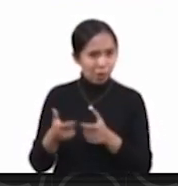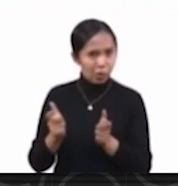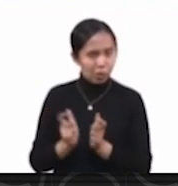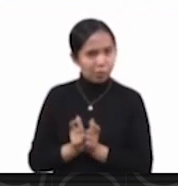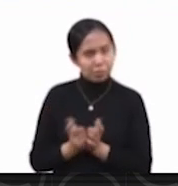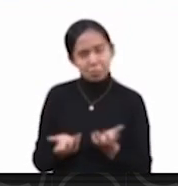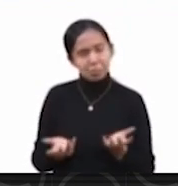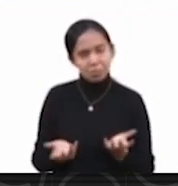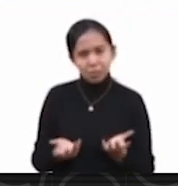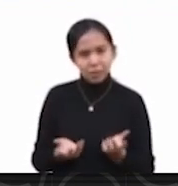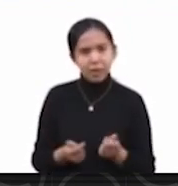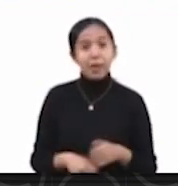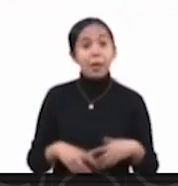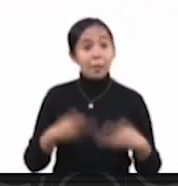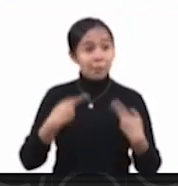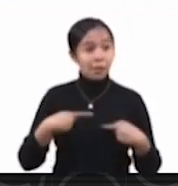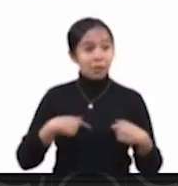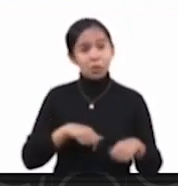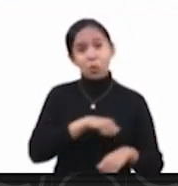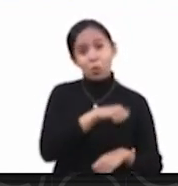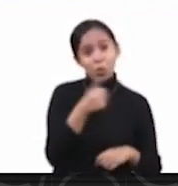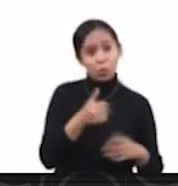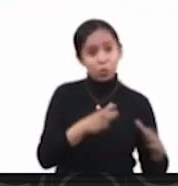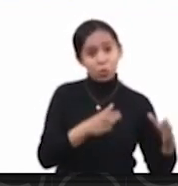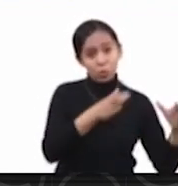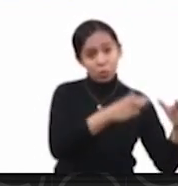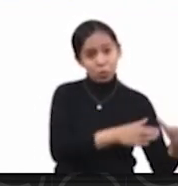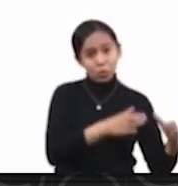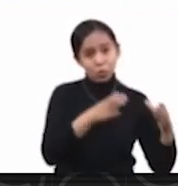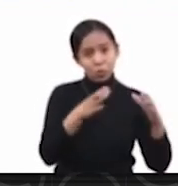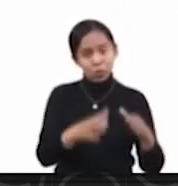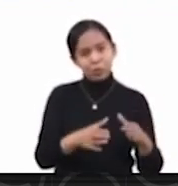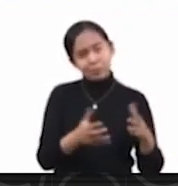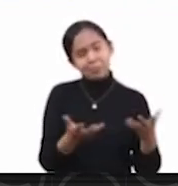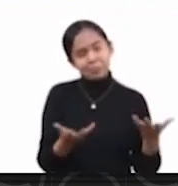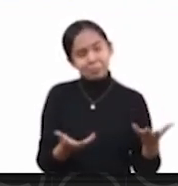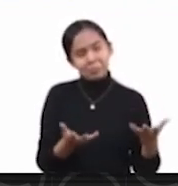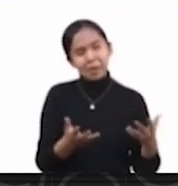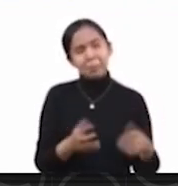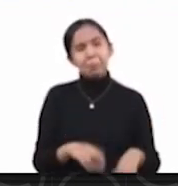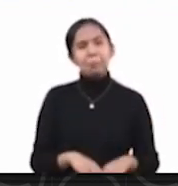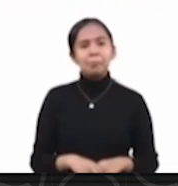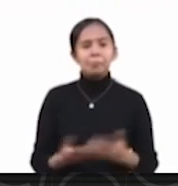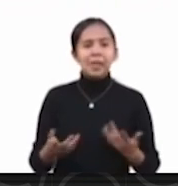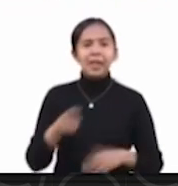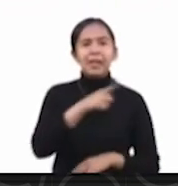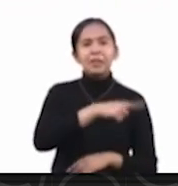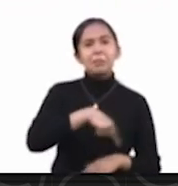Los adversarios son otros. Son estos que